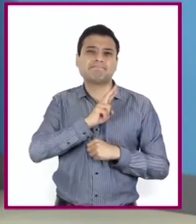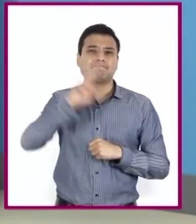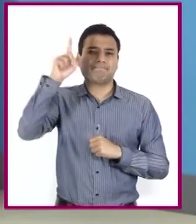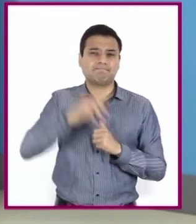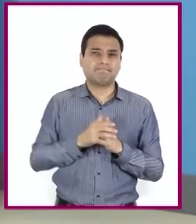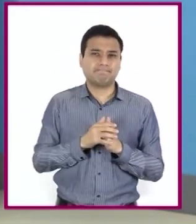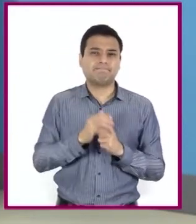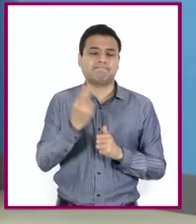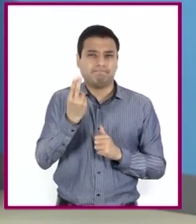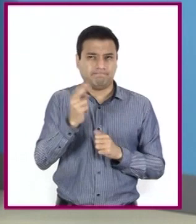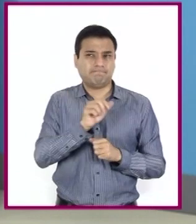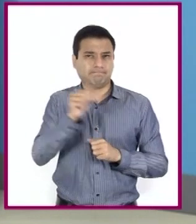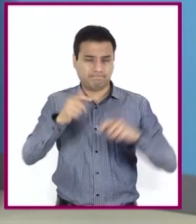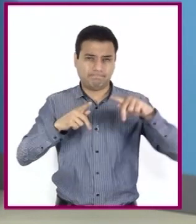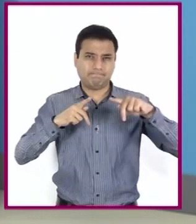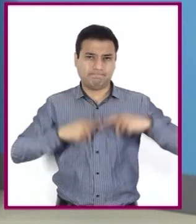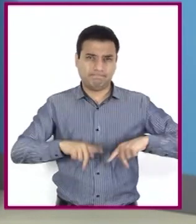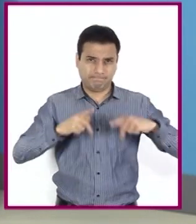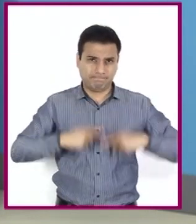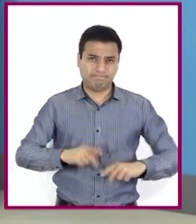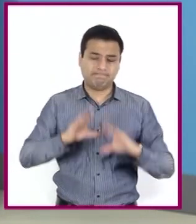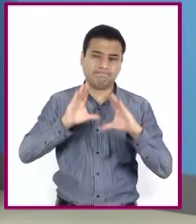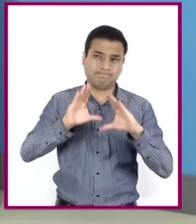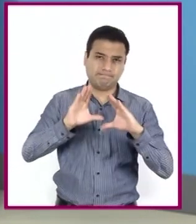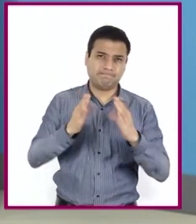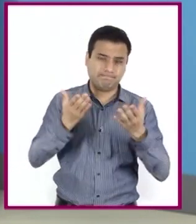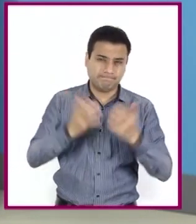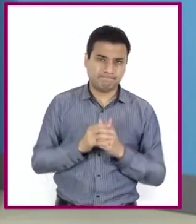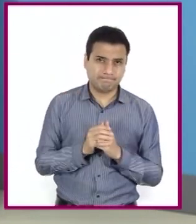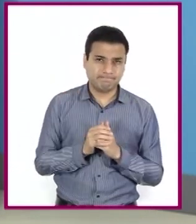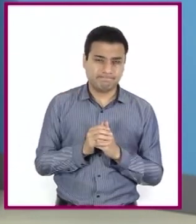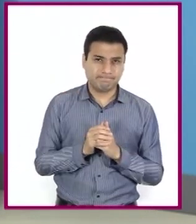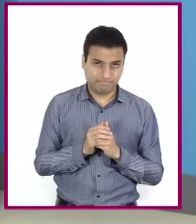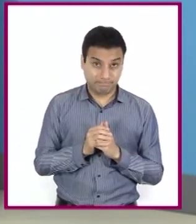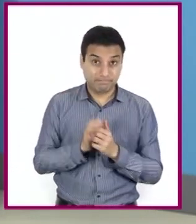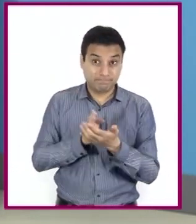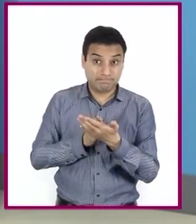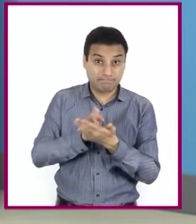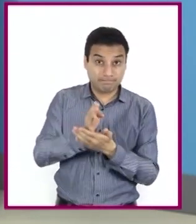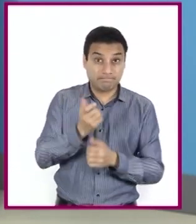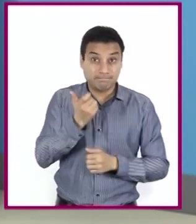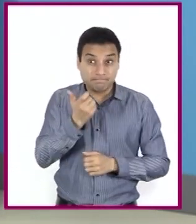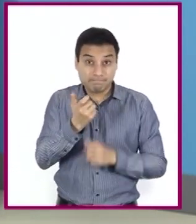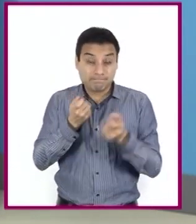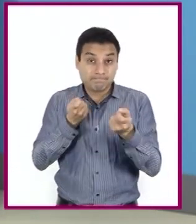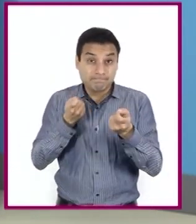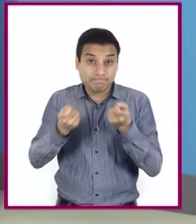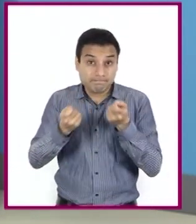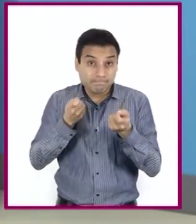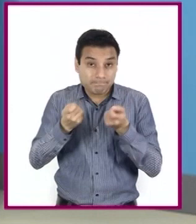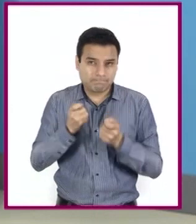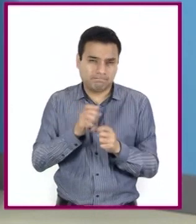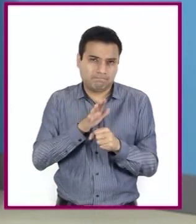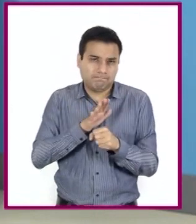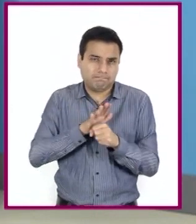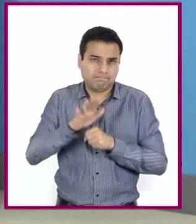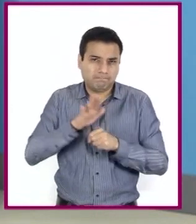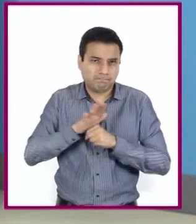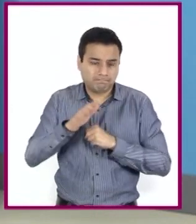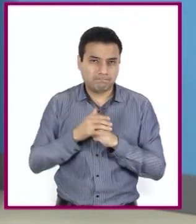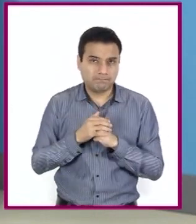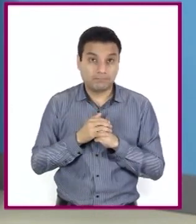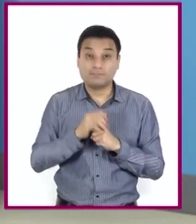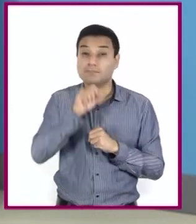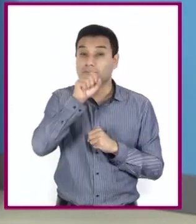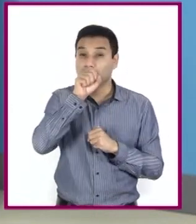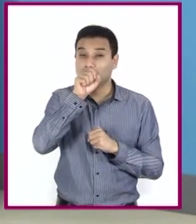a otros pueblos. Aun cuando la intervención económica era suficiente, el imperialismo tuvo un punto